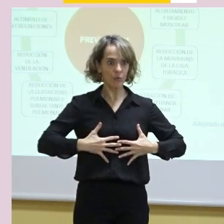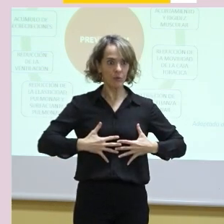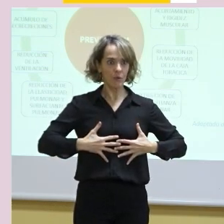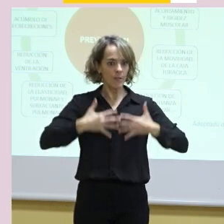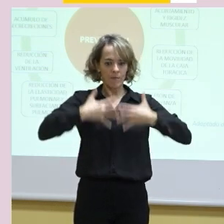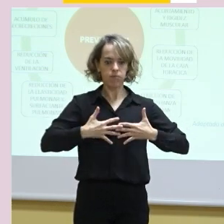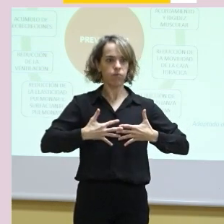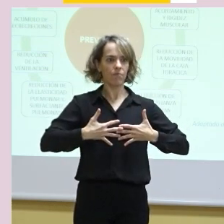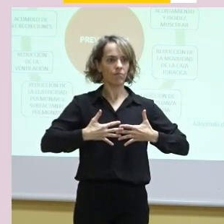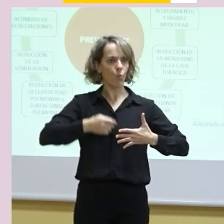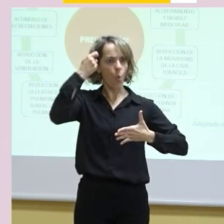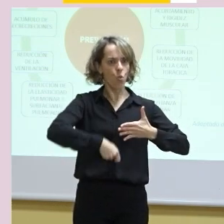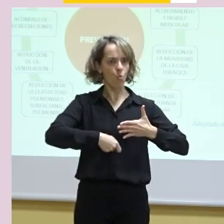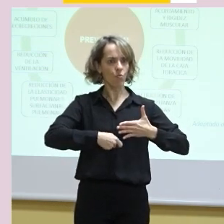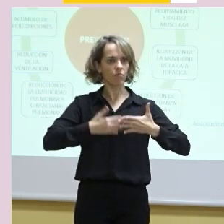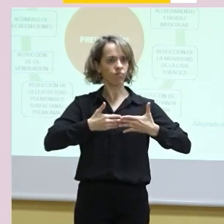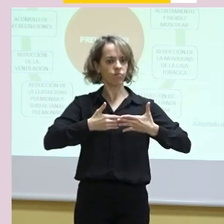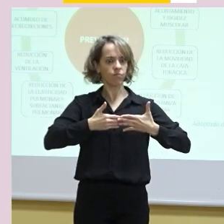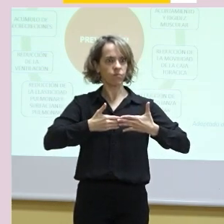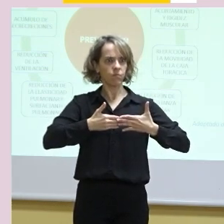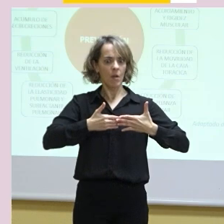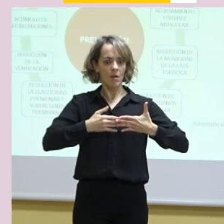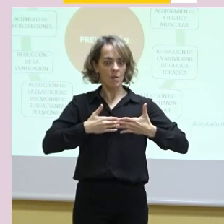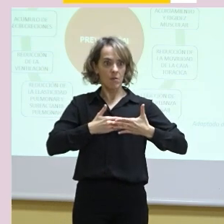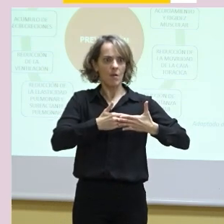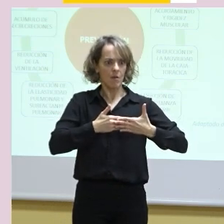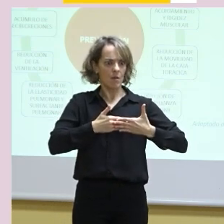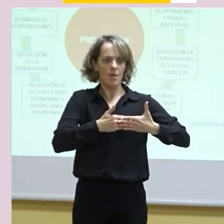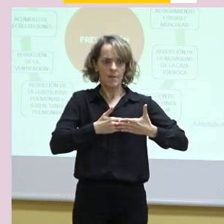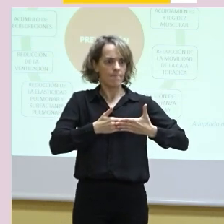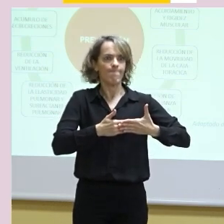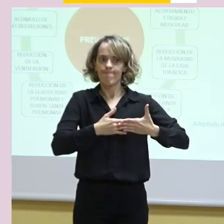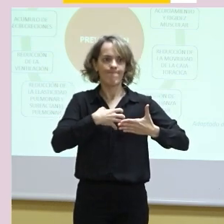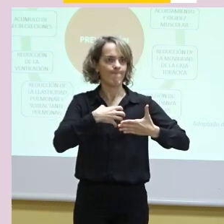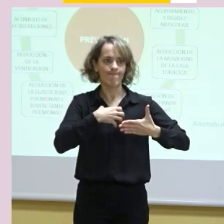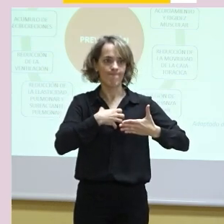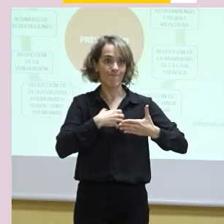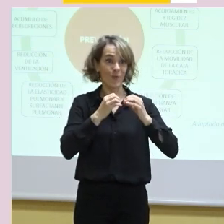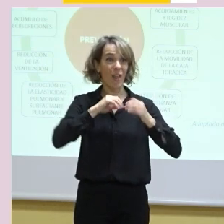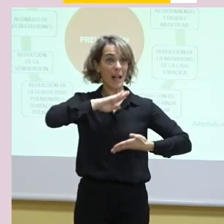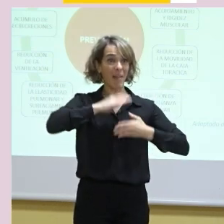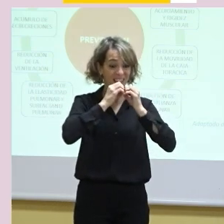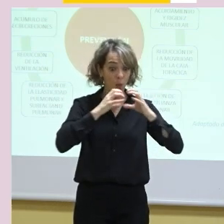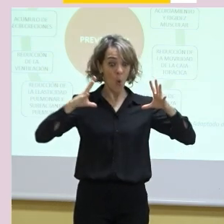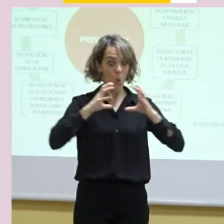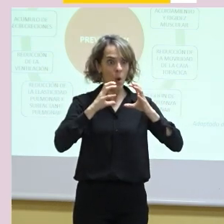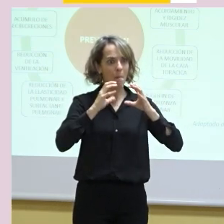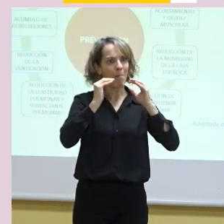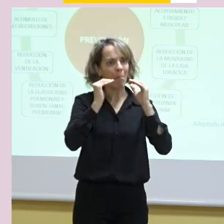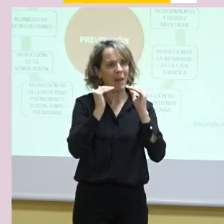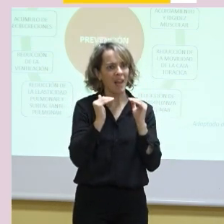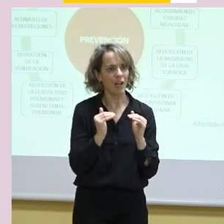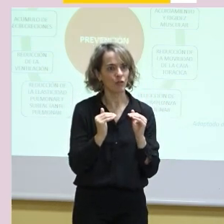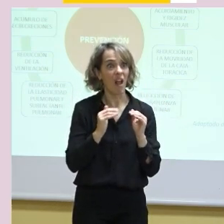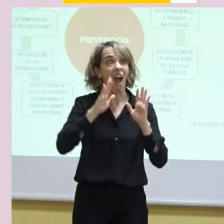ese volumen respiratorio, la caja torácica se vuelve rígida y esta complianza disminuye. Cuando disminuye esta complianza, entra